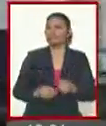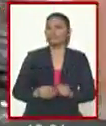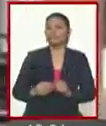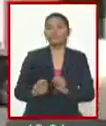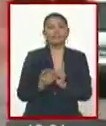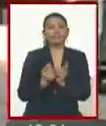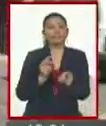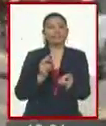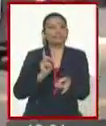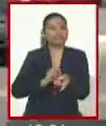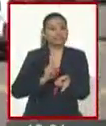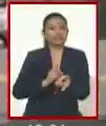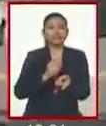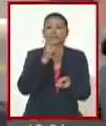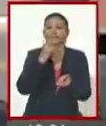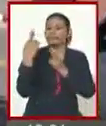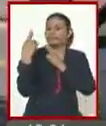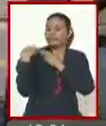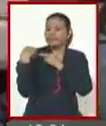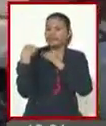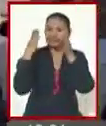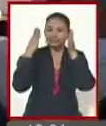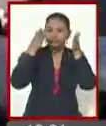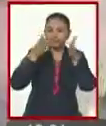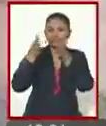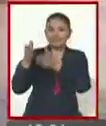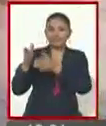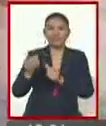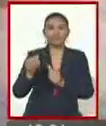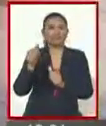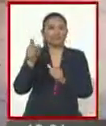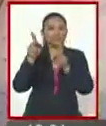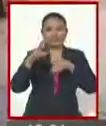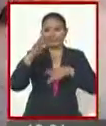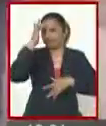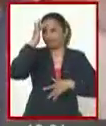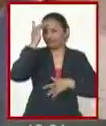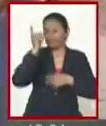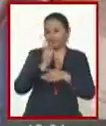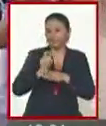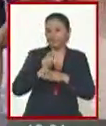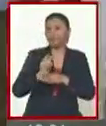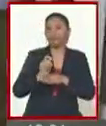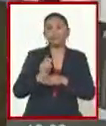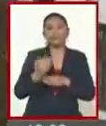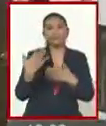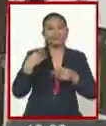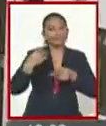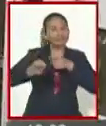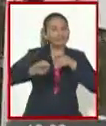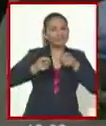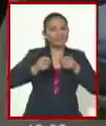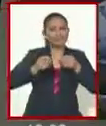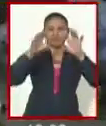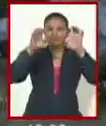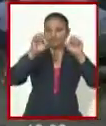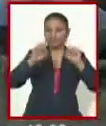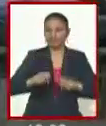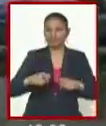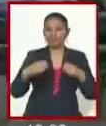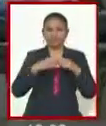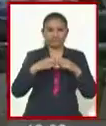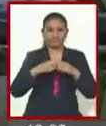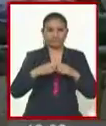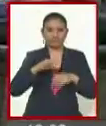que han estado a cargo de la atención médica a los pacientes fallecidos y técnicos que tienen bajo su control el sistema de energía